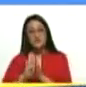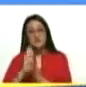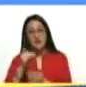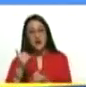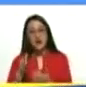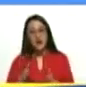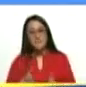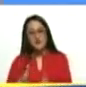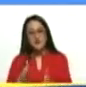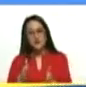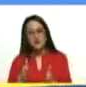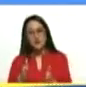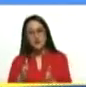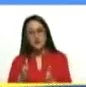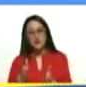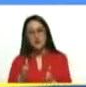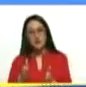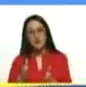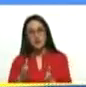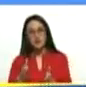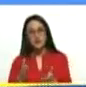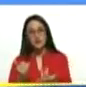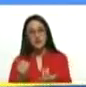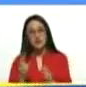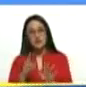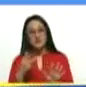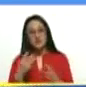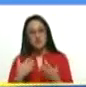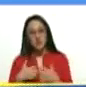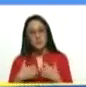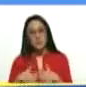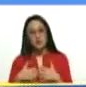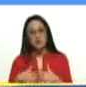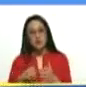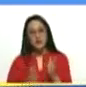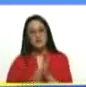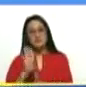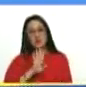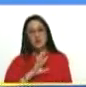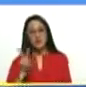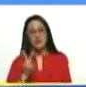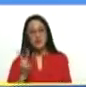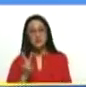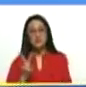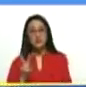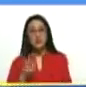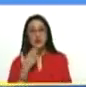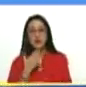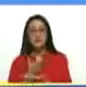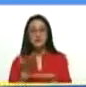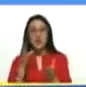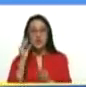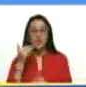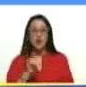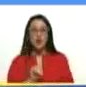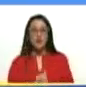del estímulo acompasado de los 18 motores de crecimiento que tiene Venezuela. Gracias a Dios que los